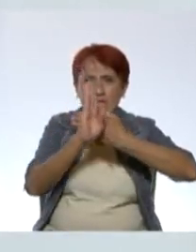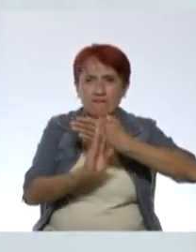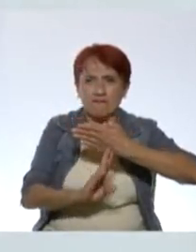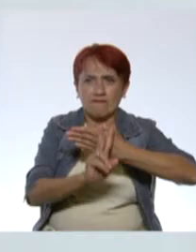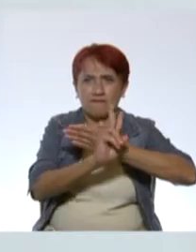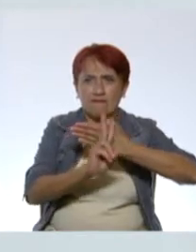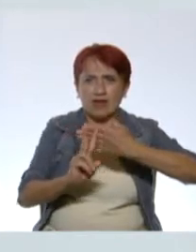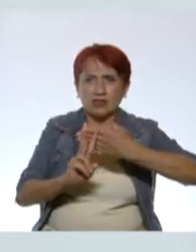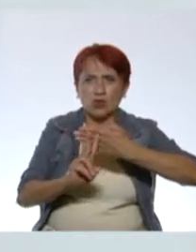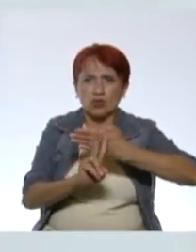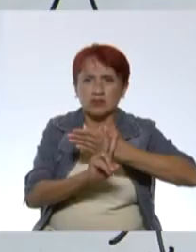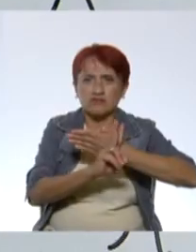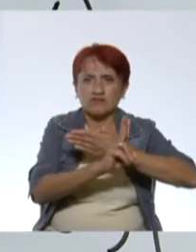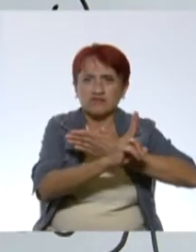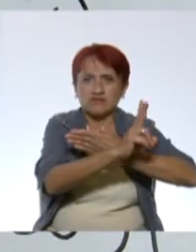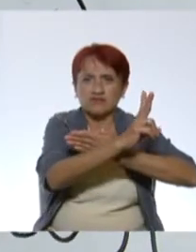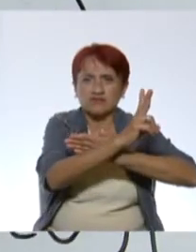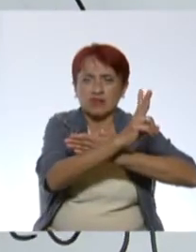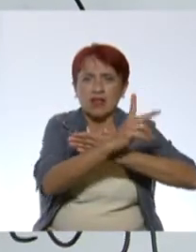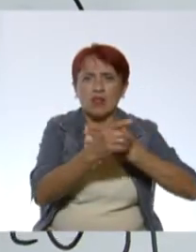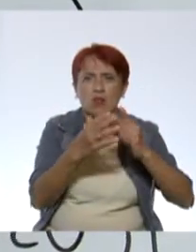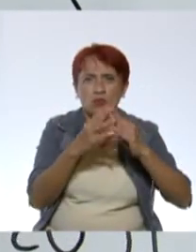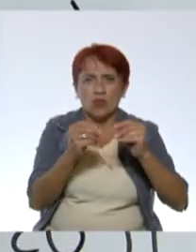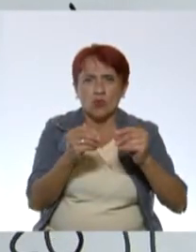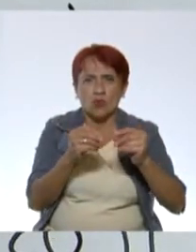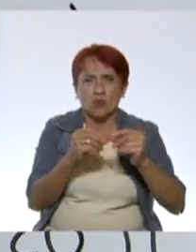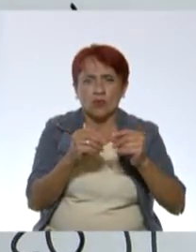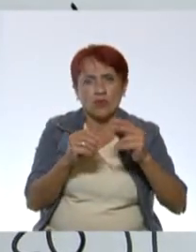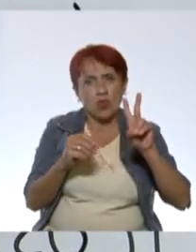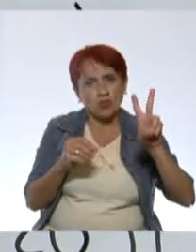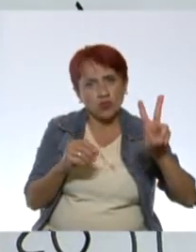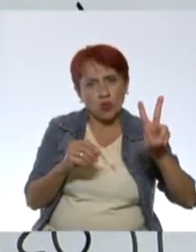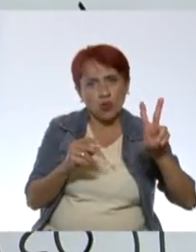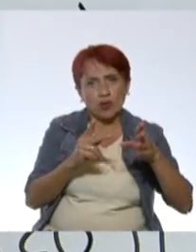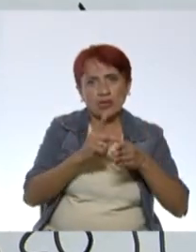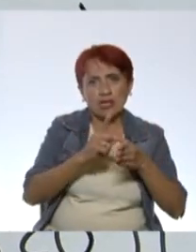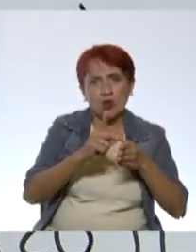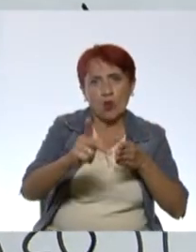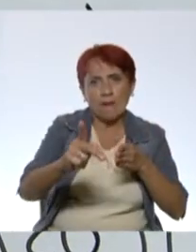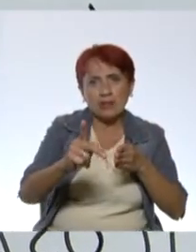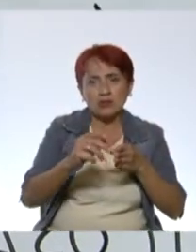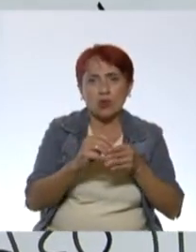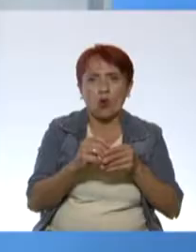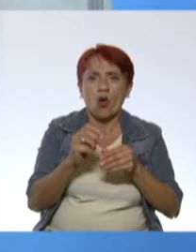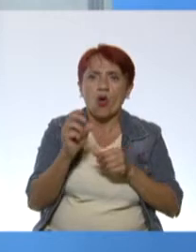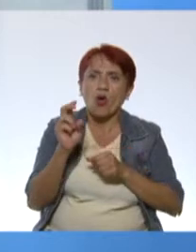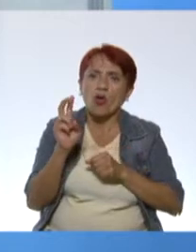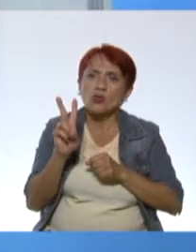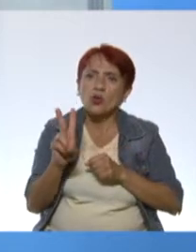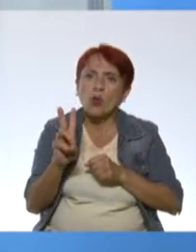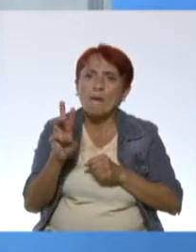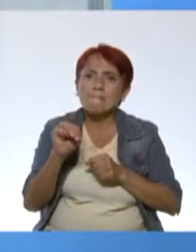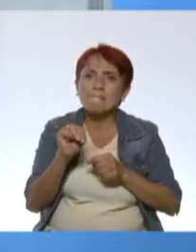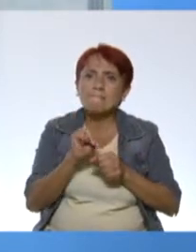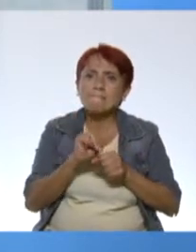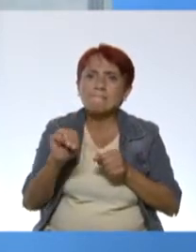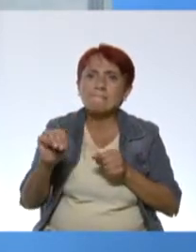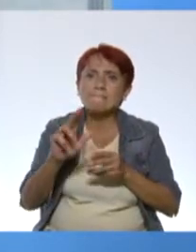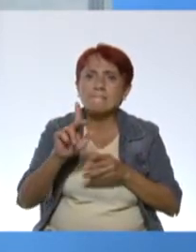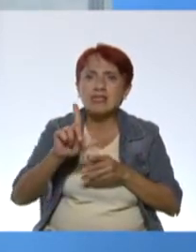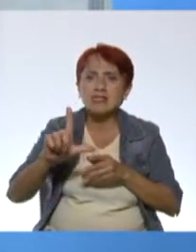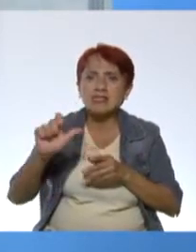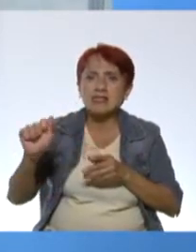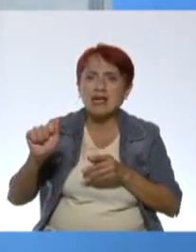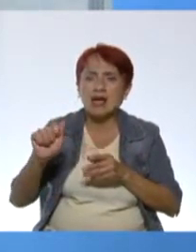su módulo, este valor que está aquí, mide 2, que pueden ser 2 kilómetros, 2 millas, lo que sea, y